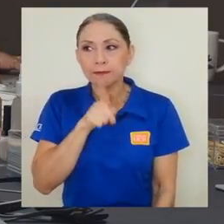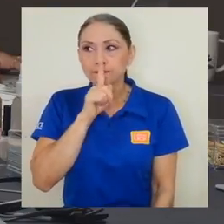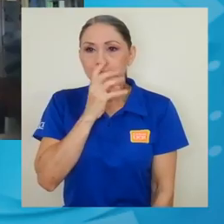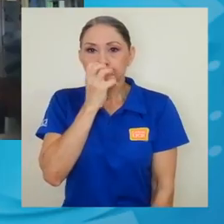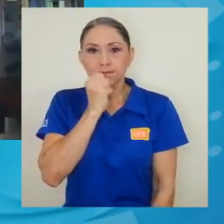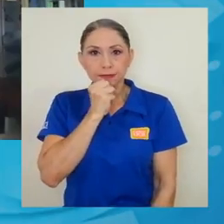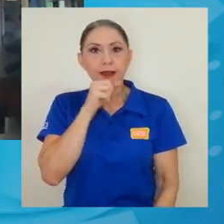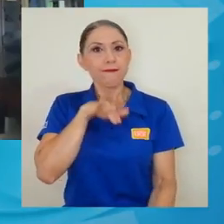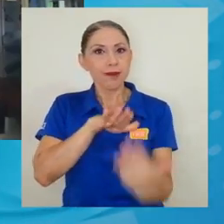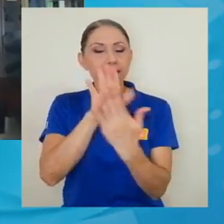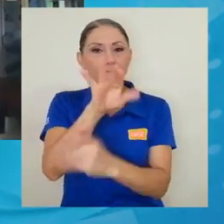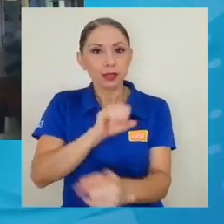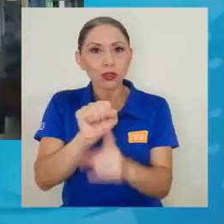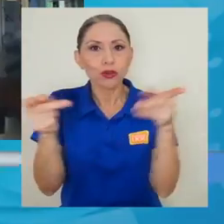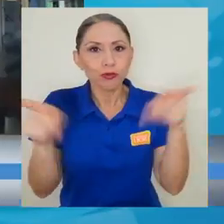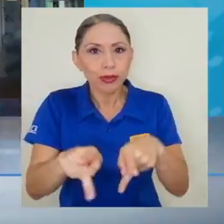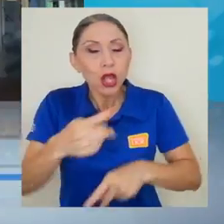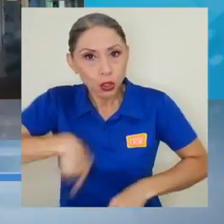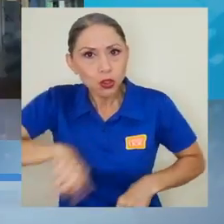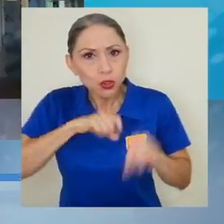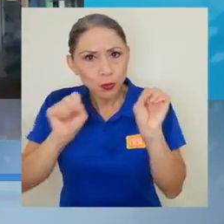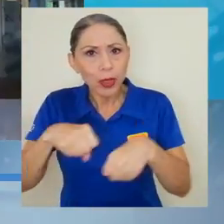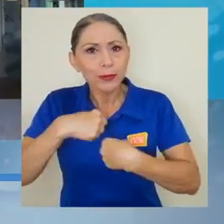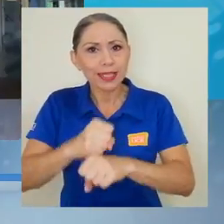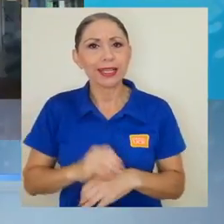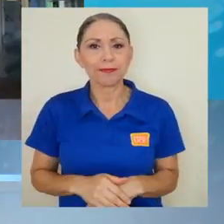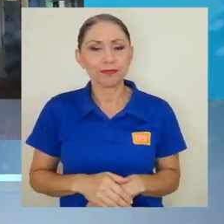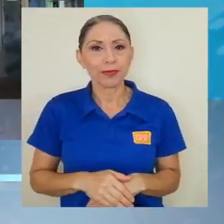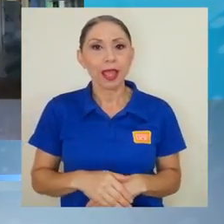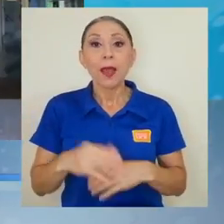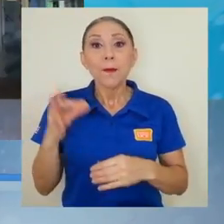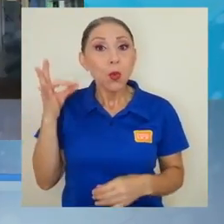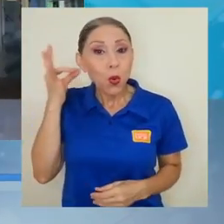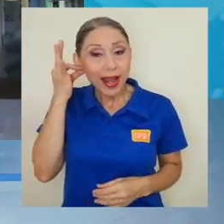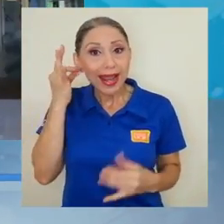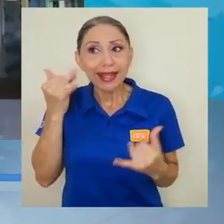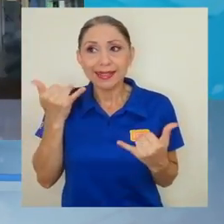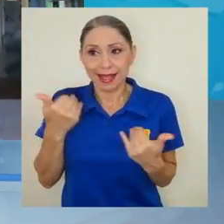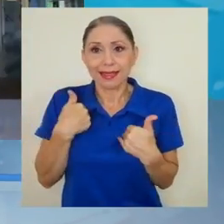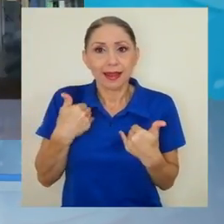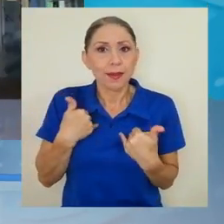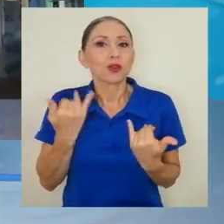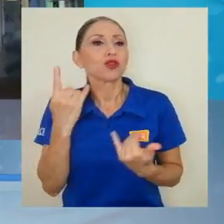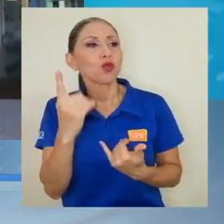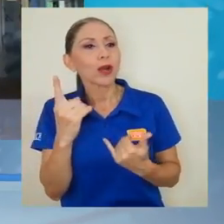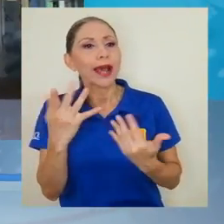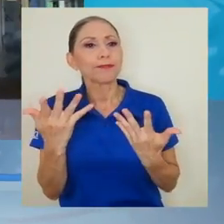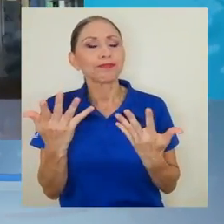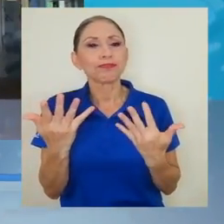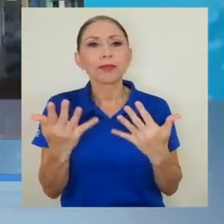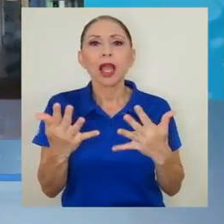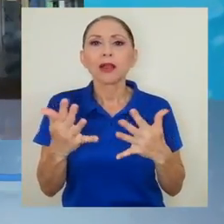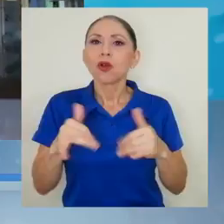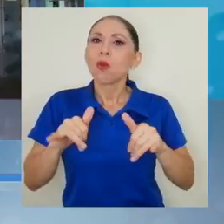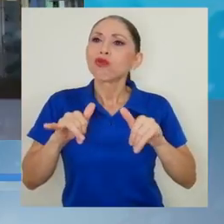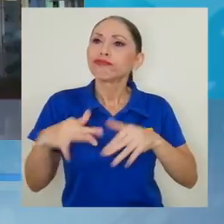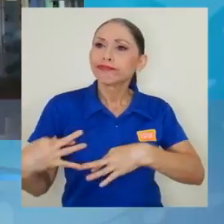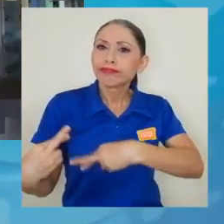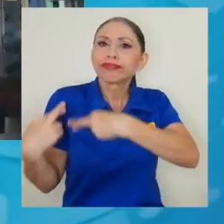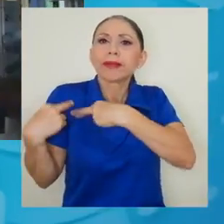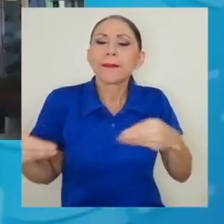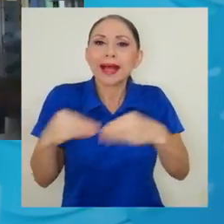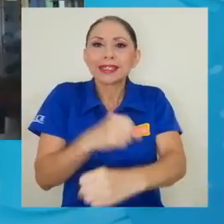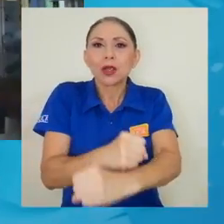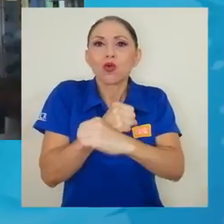esto. Y aquí sí hay algo que podemos hacer. Las mujeres que estamos en una posición, digamos, más segura que